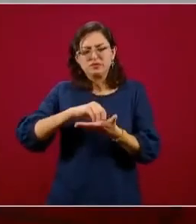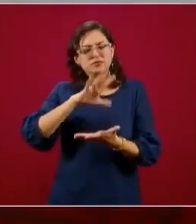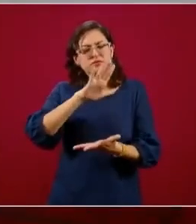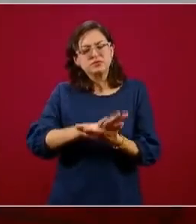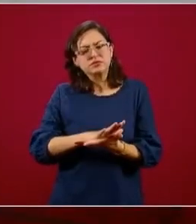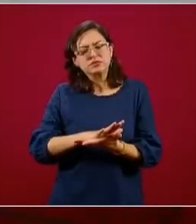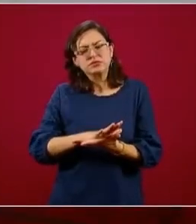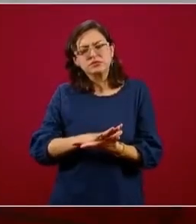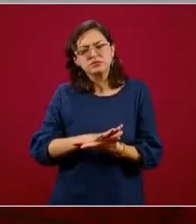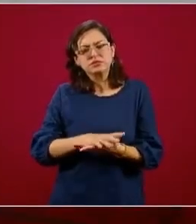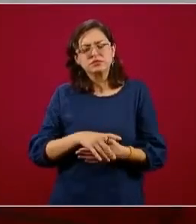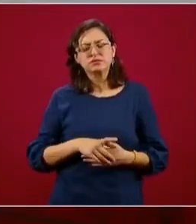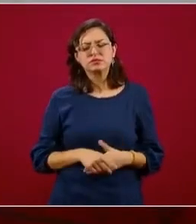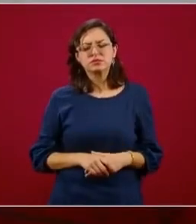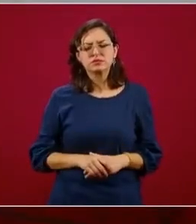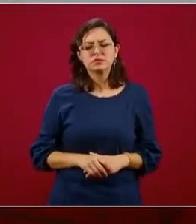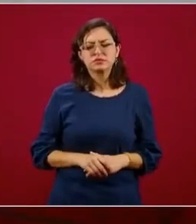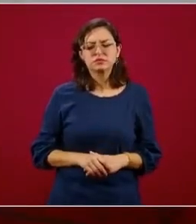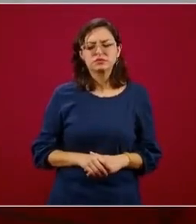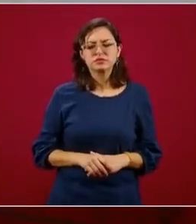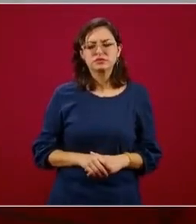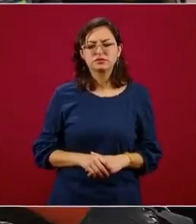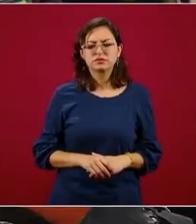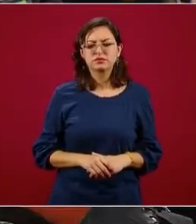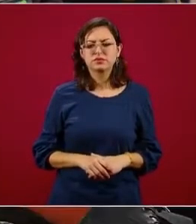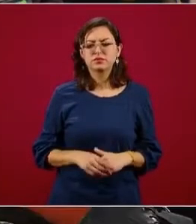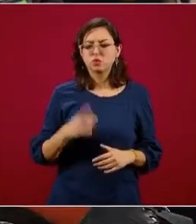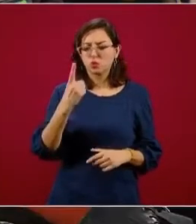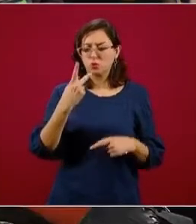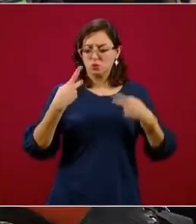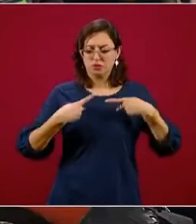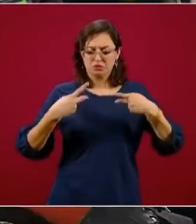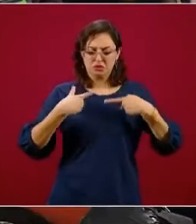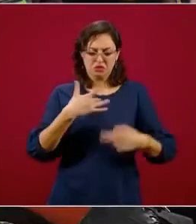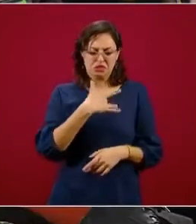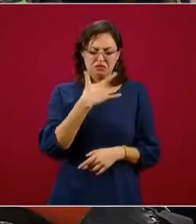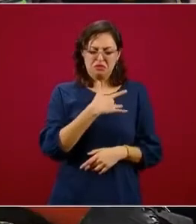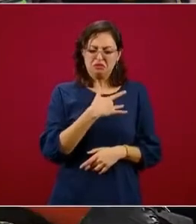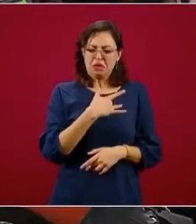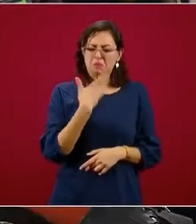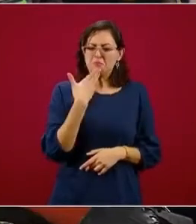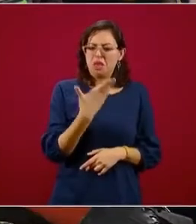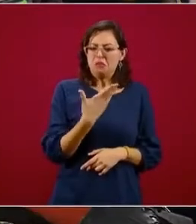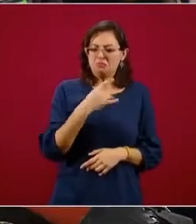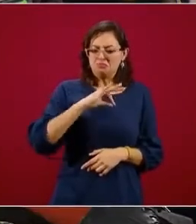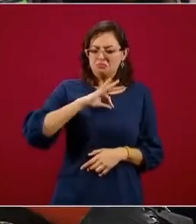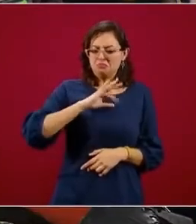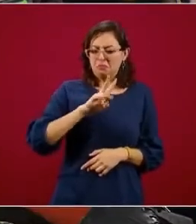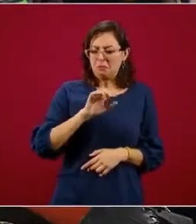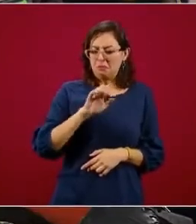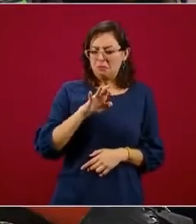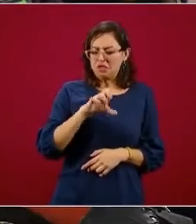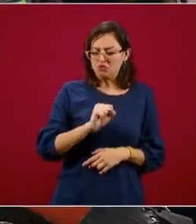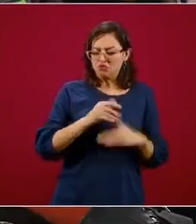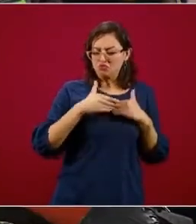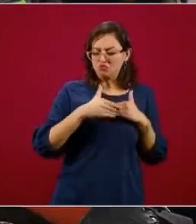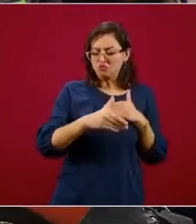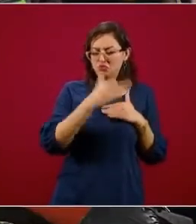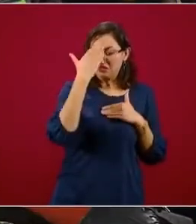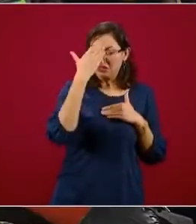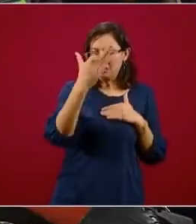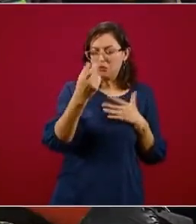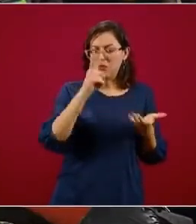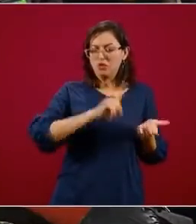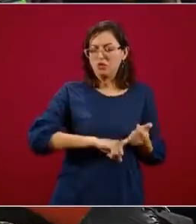número de fechas? ¿Cuánto dura el virus en una persona asintomática? ¿Puede durar más que una persona que